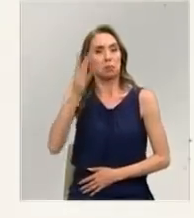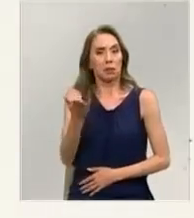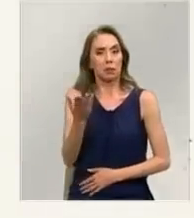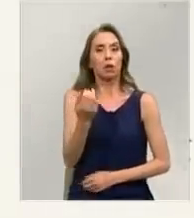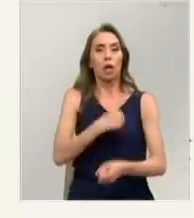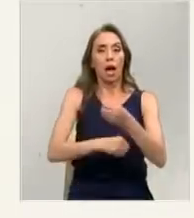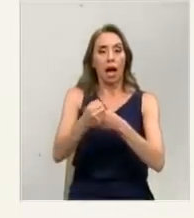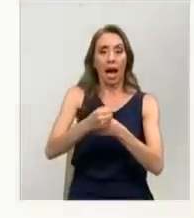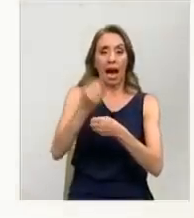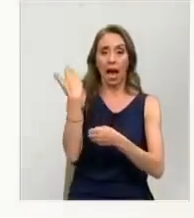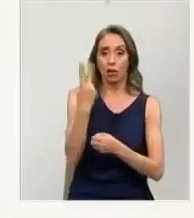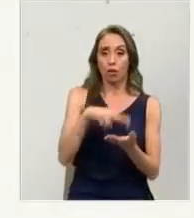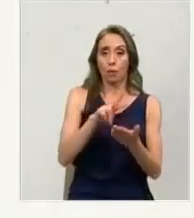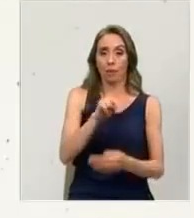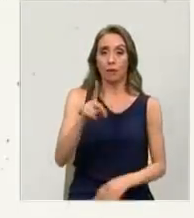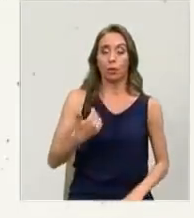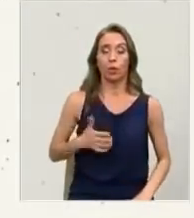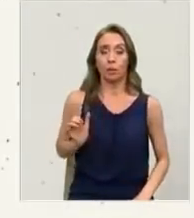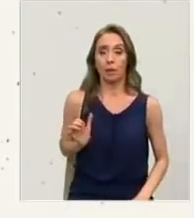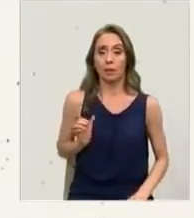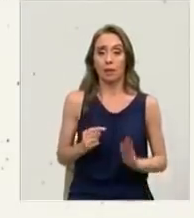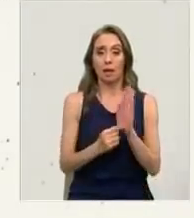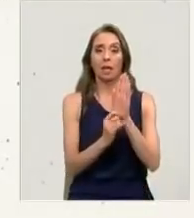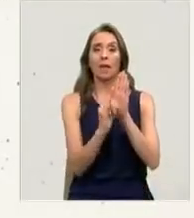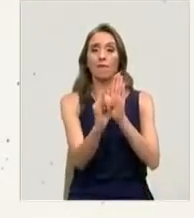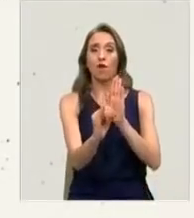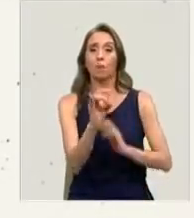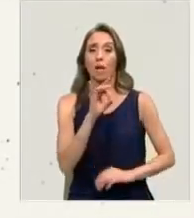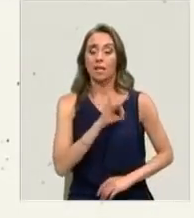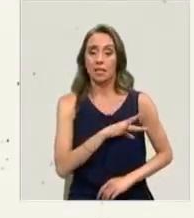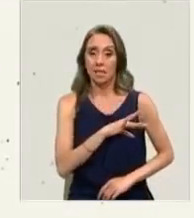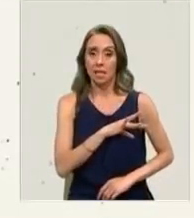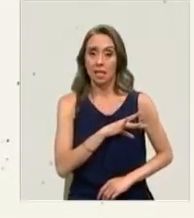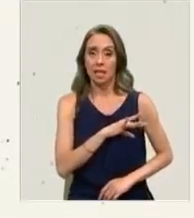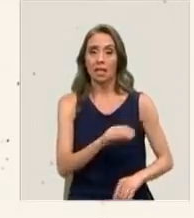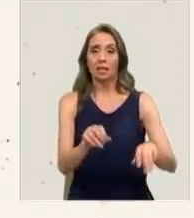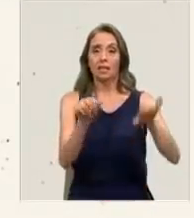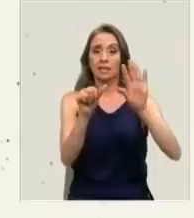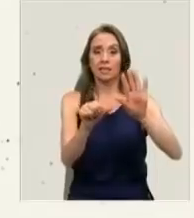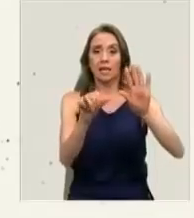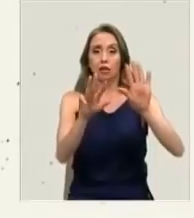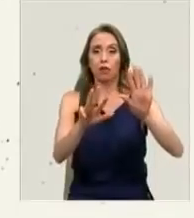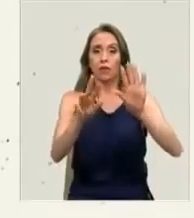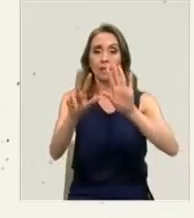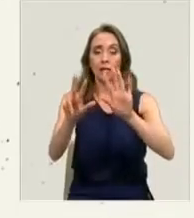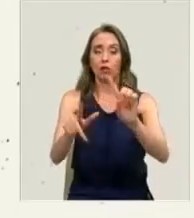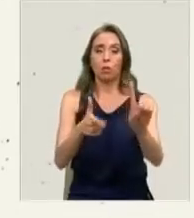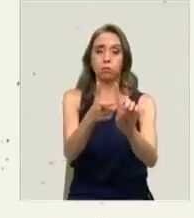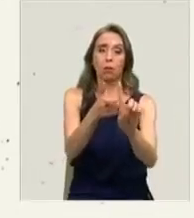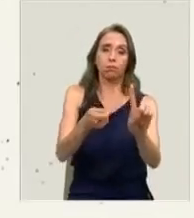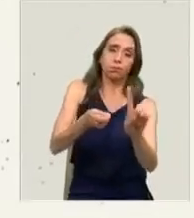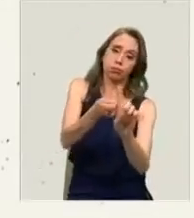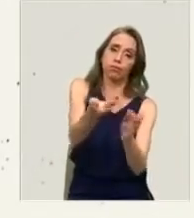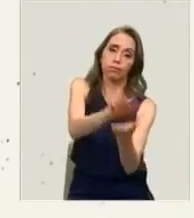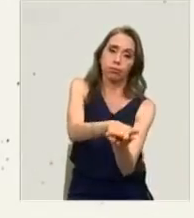el 2021, según la Policía de Investigaciones, en Chile se perpetraron 698